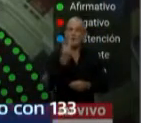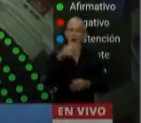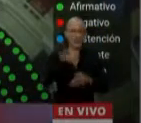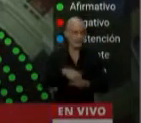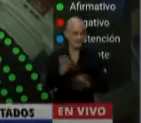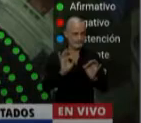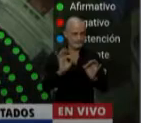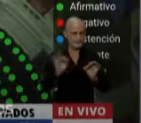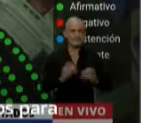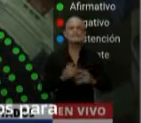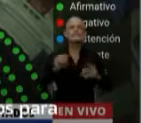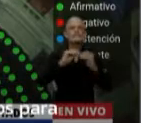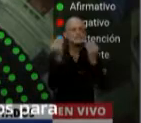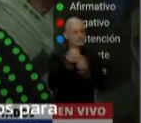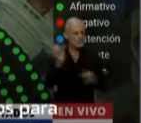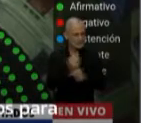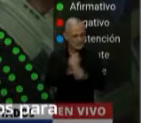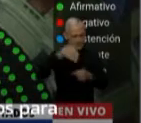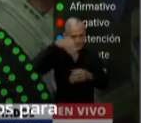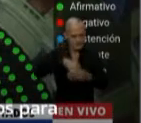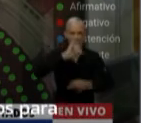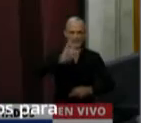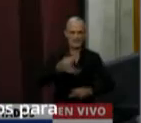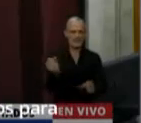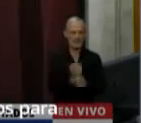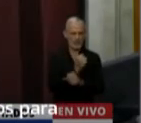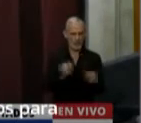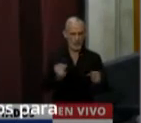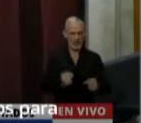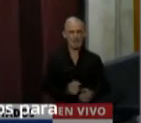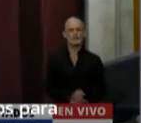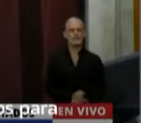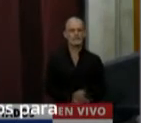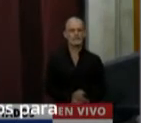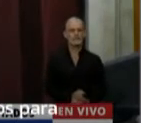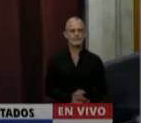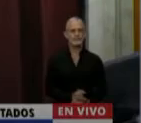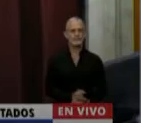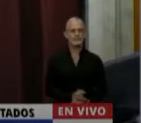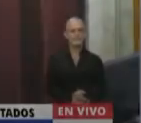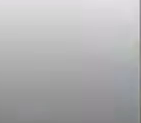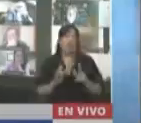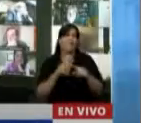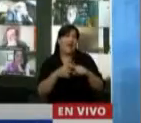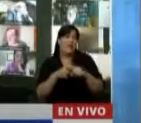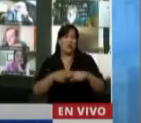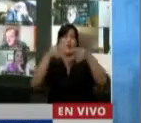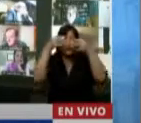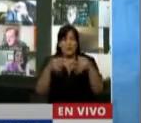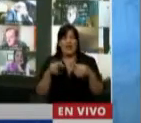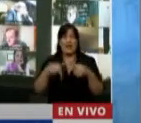entero, pero en particular los argentinos y las argentinas. Y este proyecto, de alguna manera, lo que busca también es morigerar